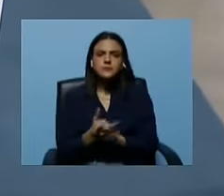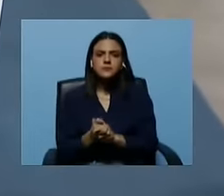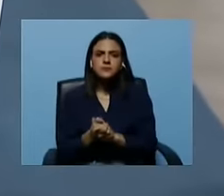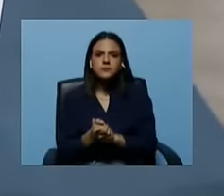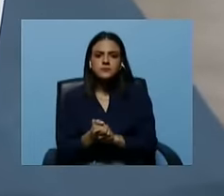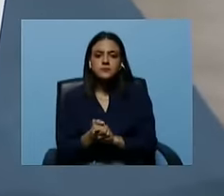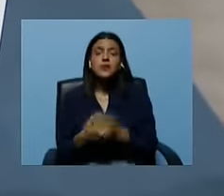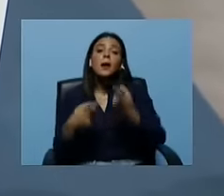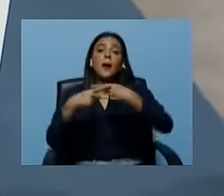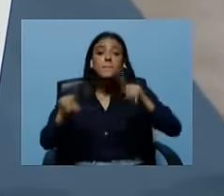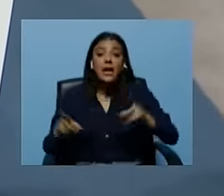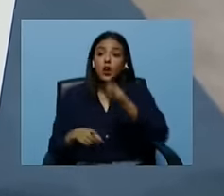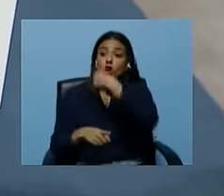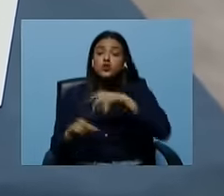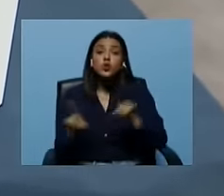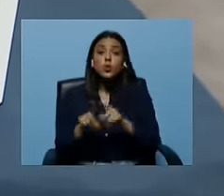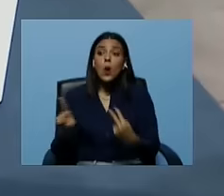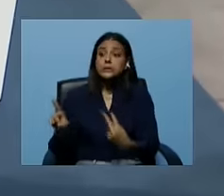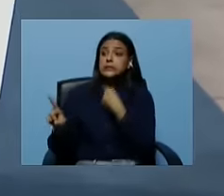Ustedes lo multiplican por 10.